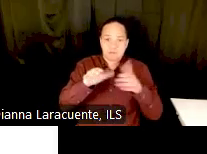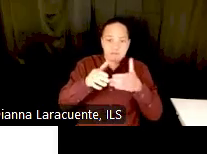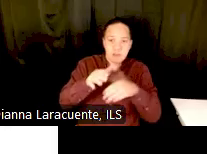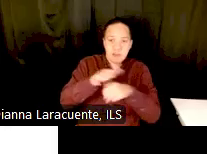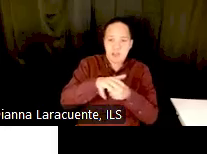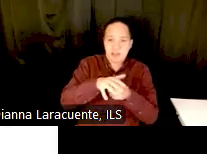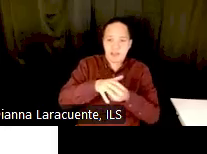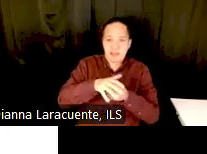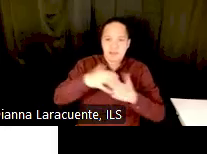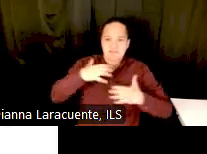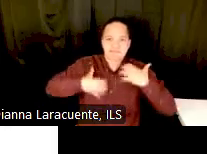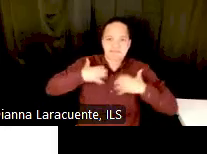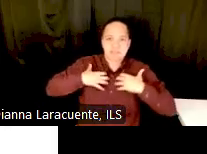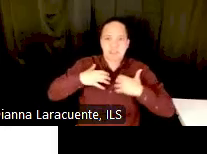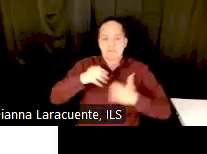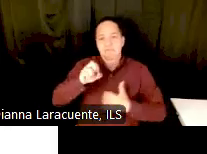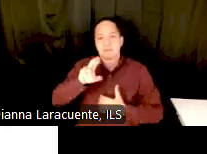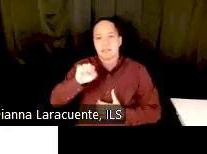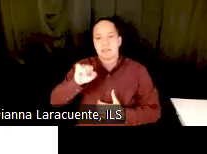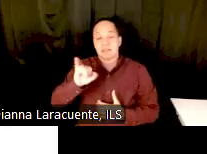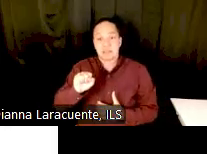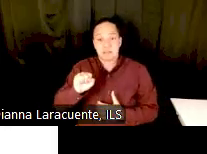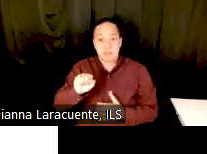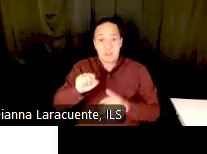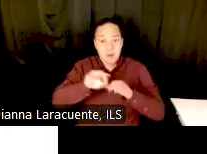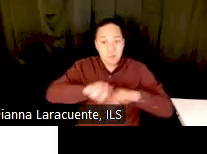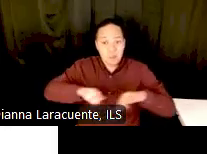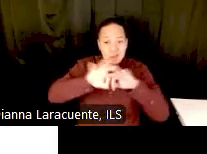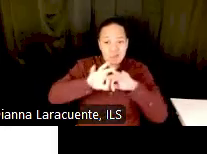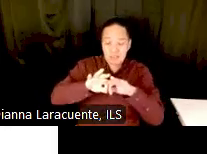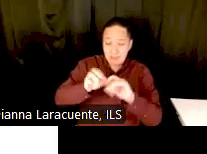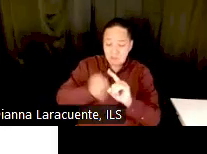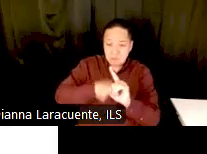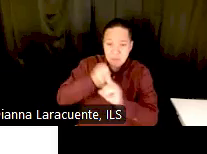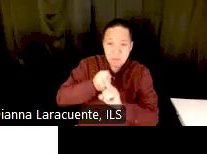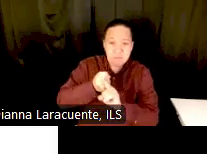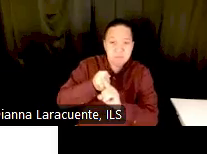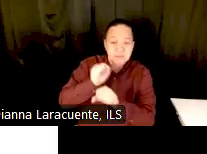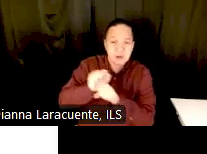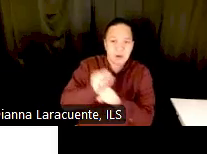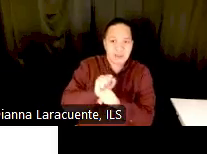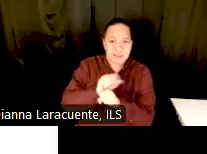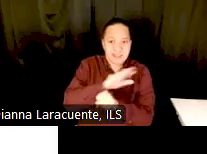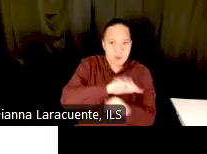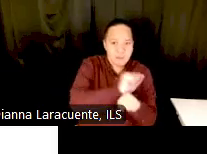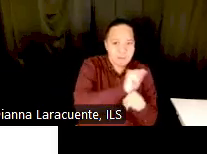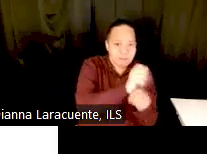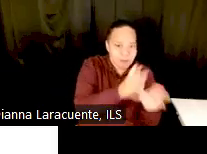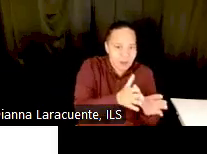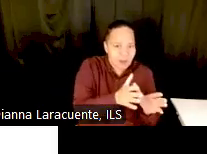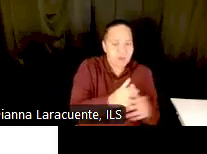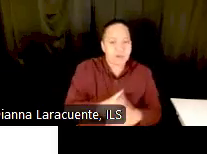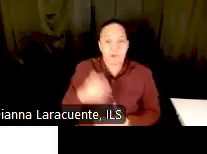es importante entender el impacto que este trabajo tiene en los trabajadores,